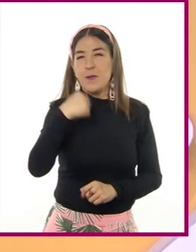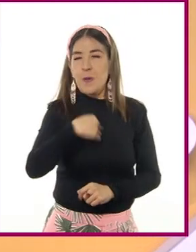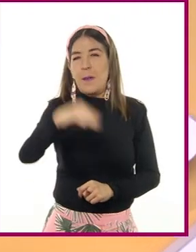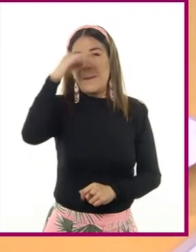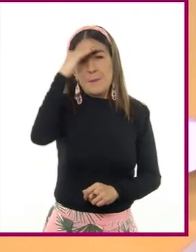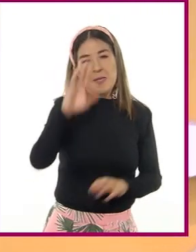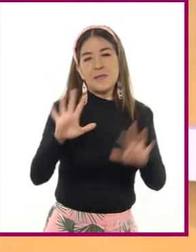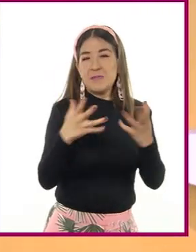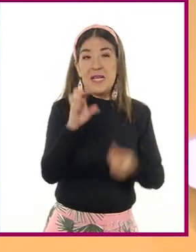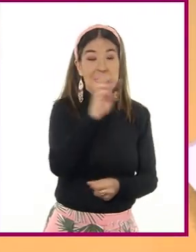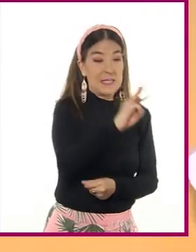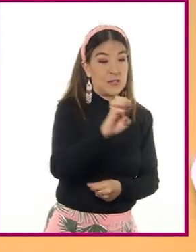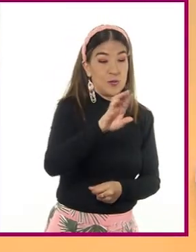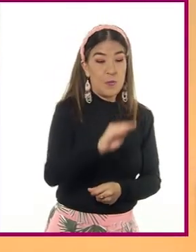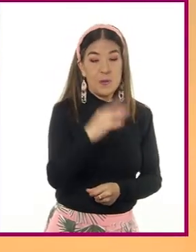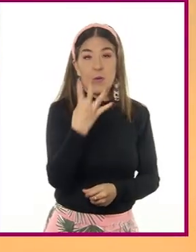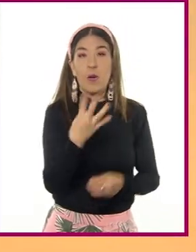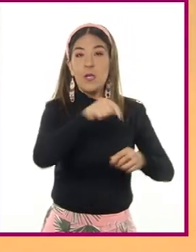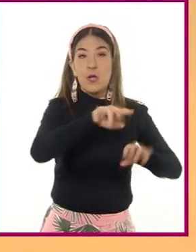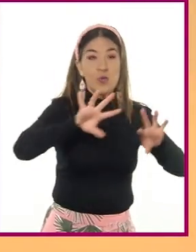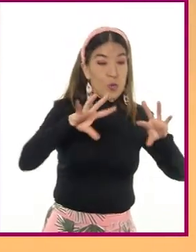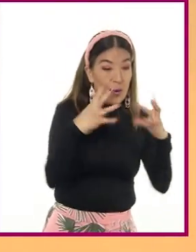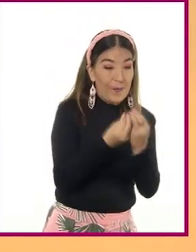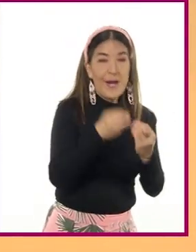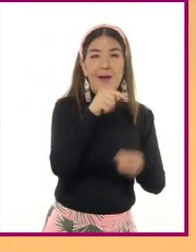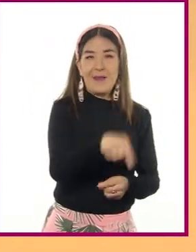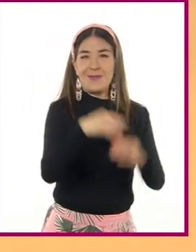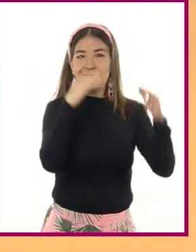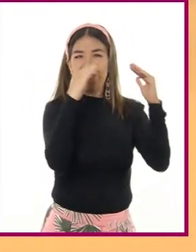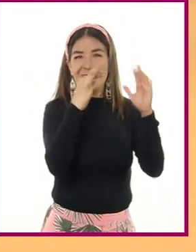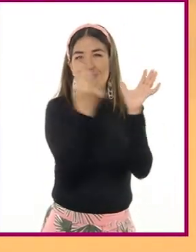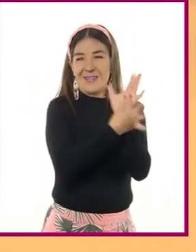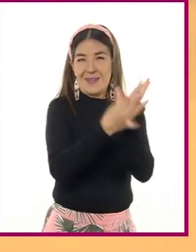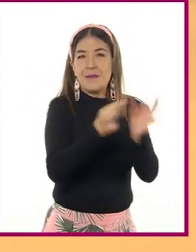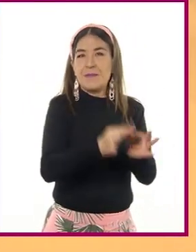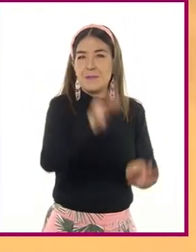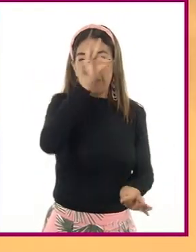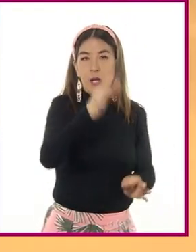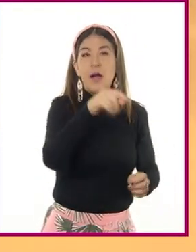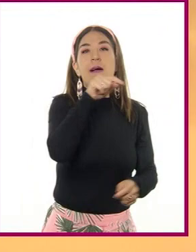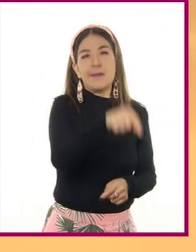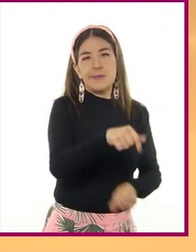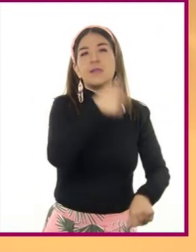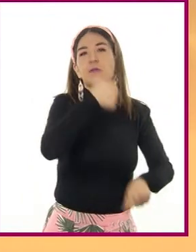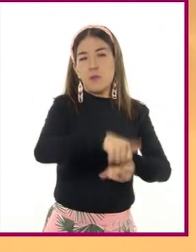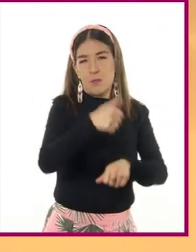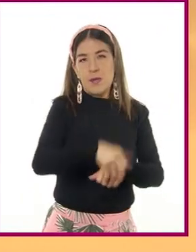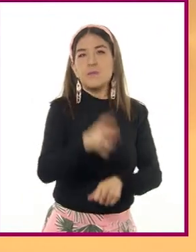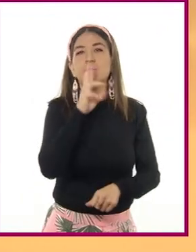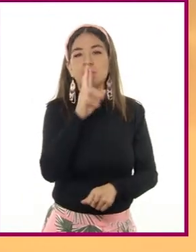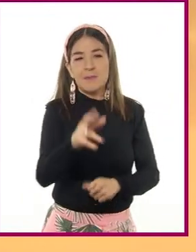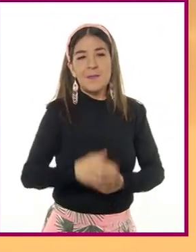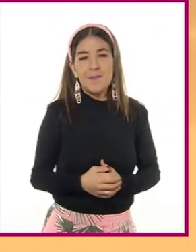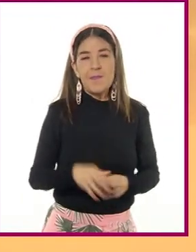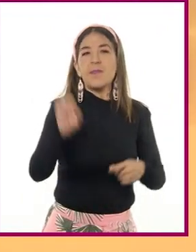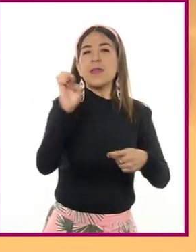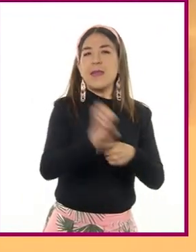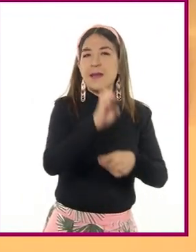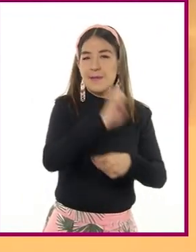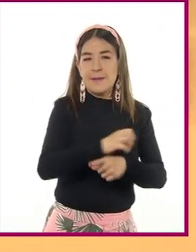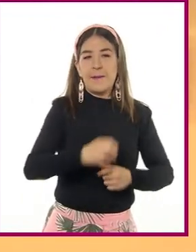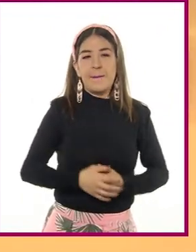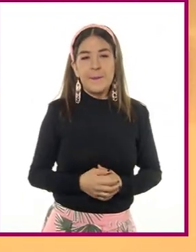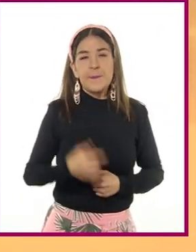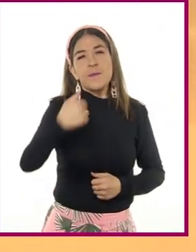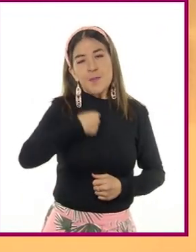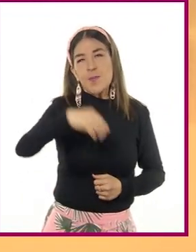como 394 es el total de varillas, este número debe ser el resultado de las operaciones. Entonces, se